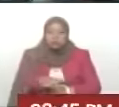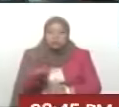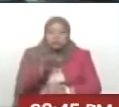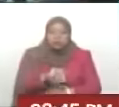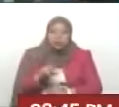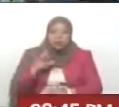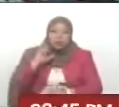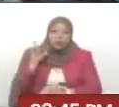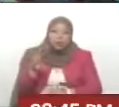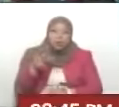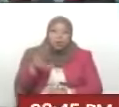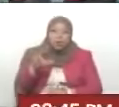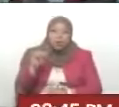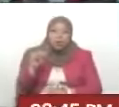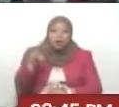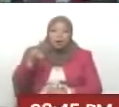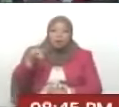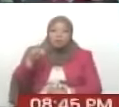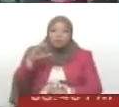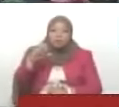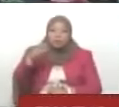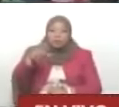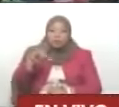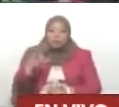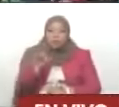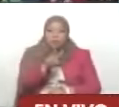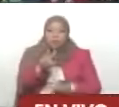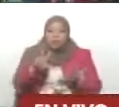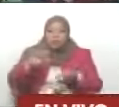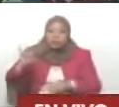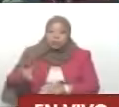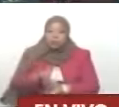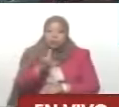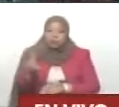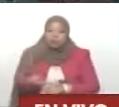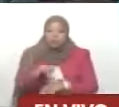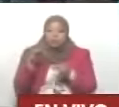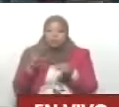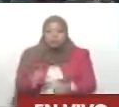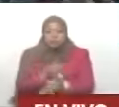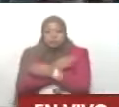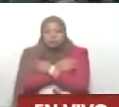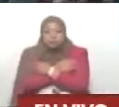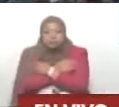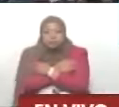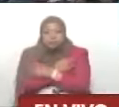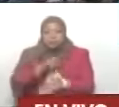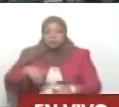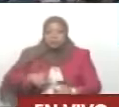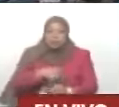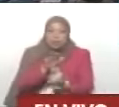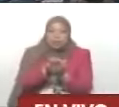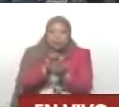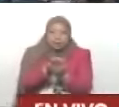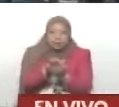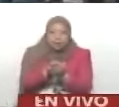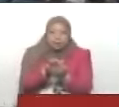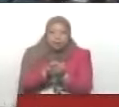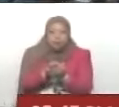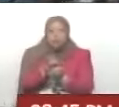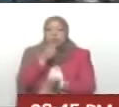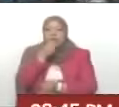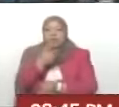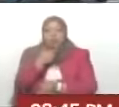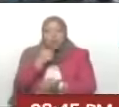Guamache, con todos, que el día 28 vamos a arrasar en Nueva Esparta. Tenemos